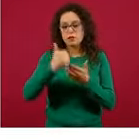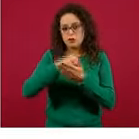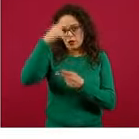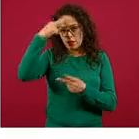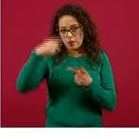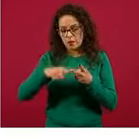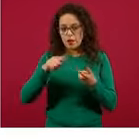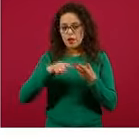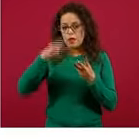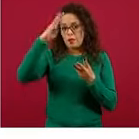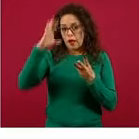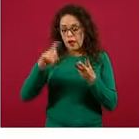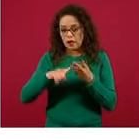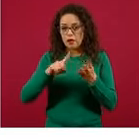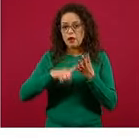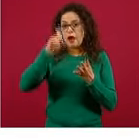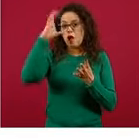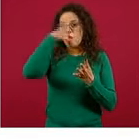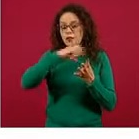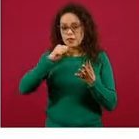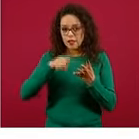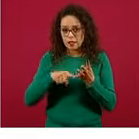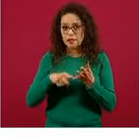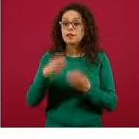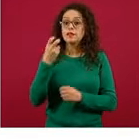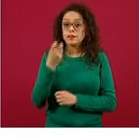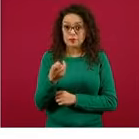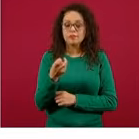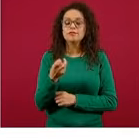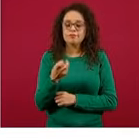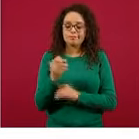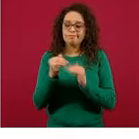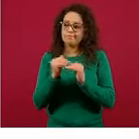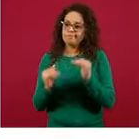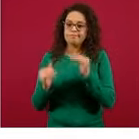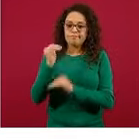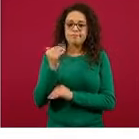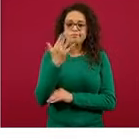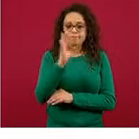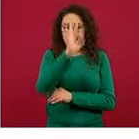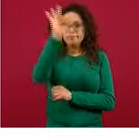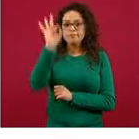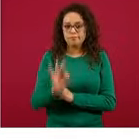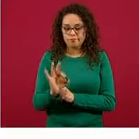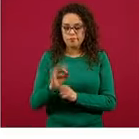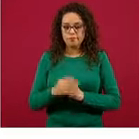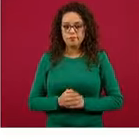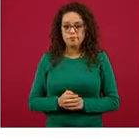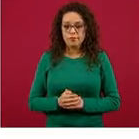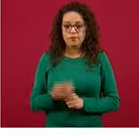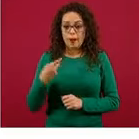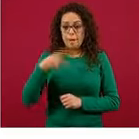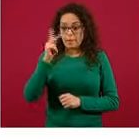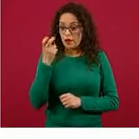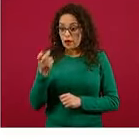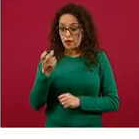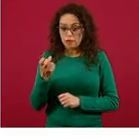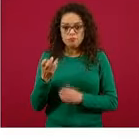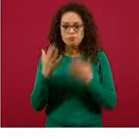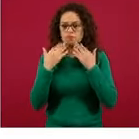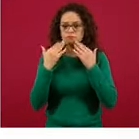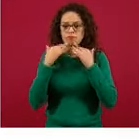y Aguascalientes como las 4 entidades que estarían superando este 50%, más sin embargo aquí ninguna supera